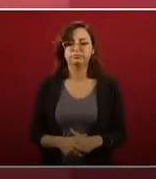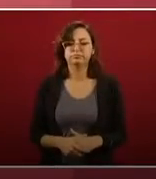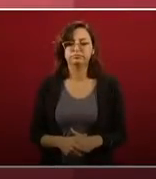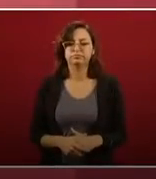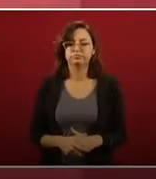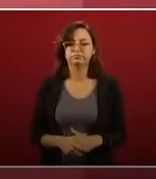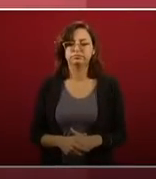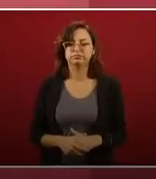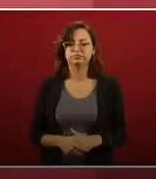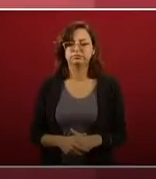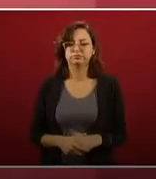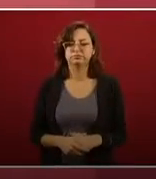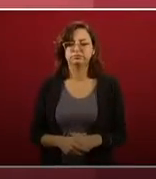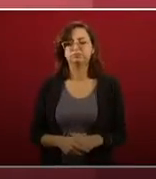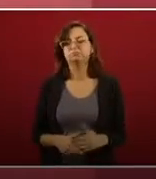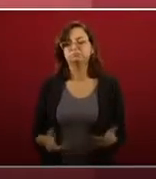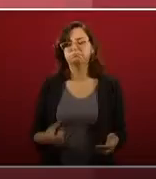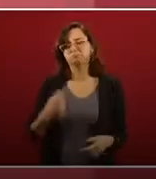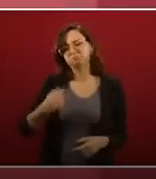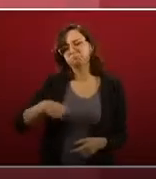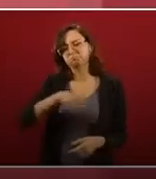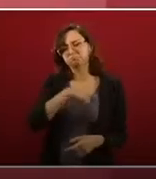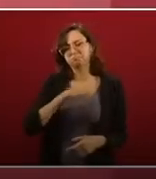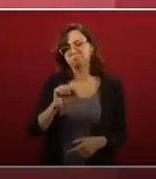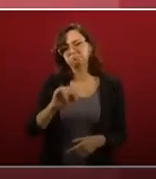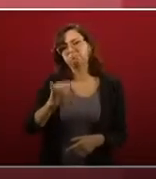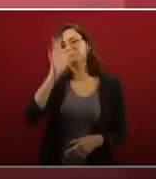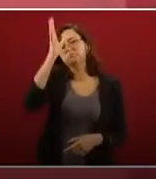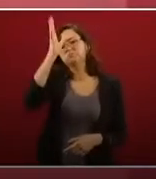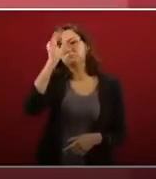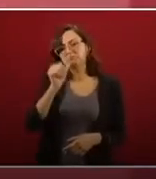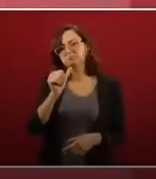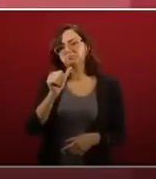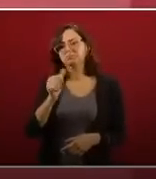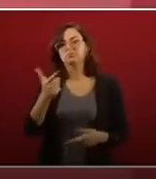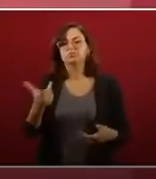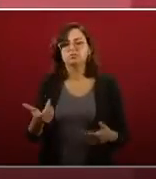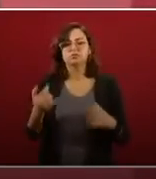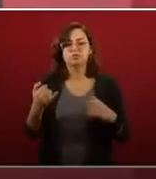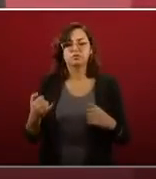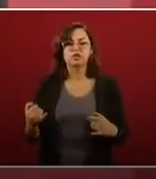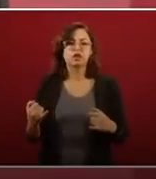poniendo de acuerdo con la iniciativa privada.